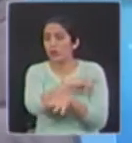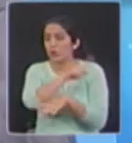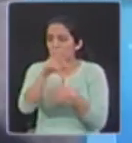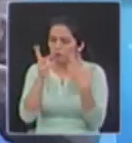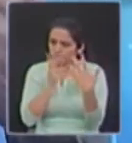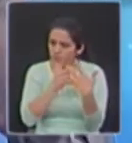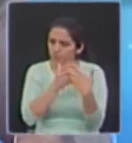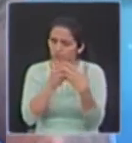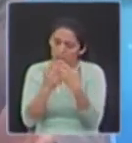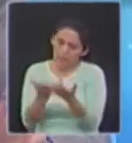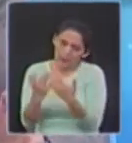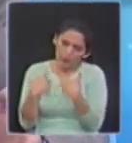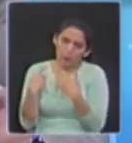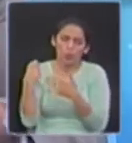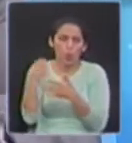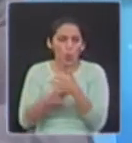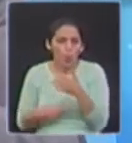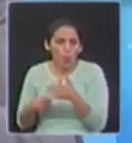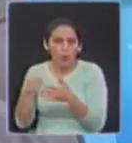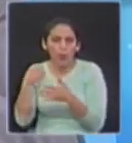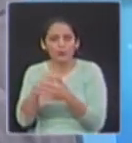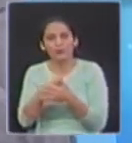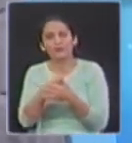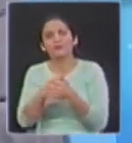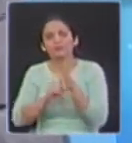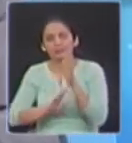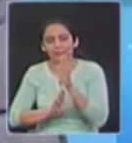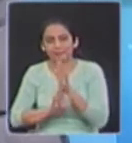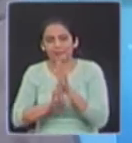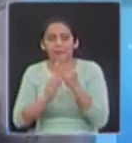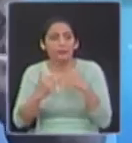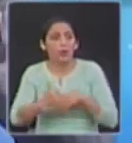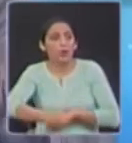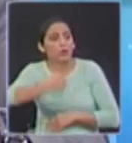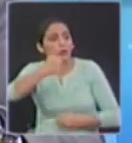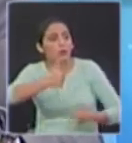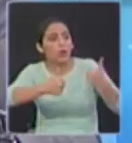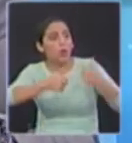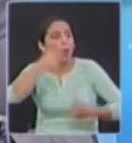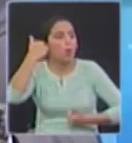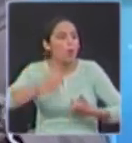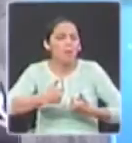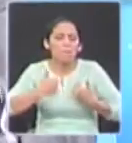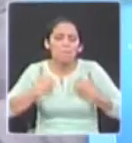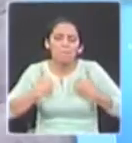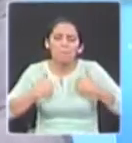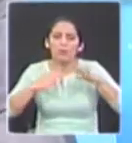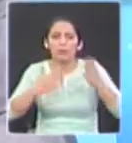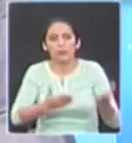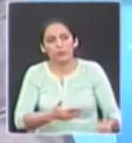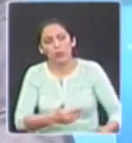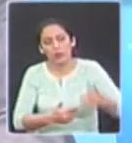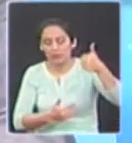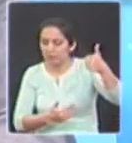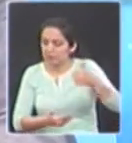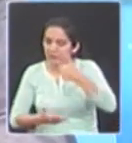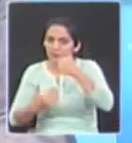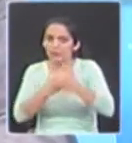país, sin importar qué ideología esté, porque creo que no nos debería importar la ideología que esté en el país, sino solucionar los problemas.